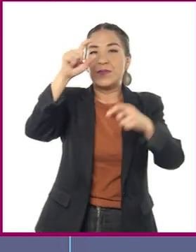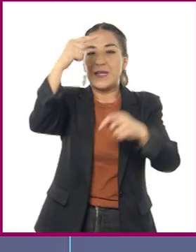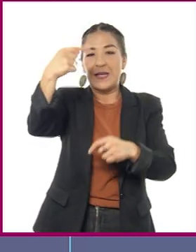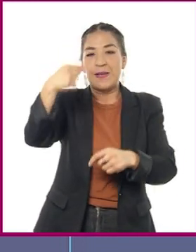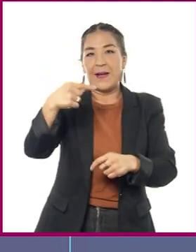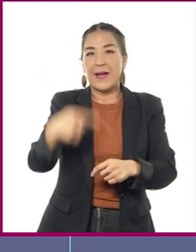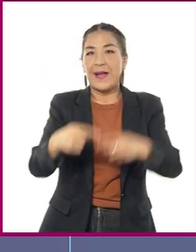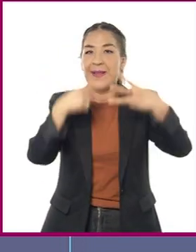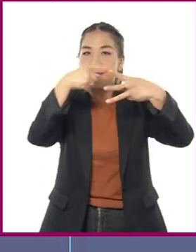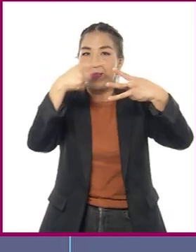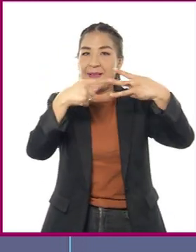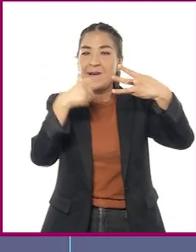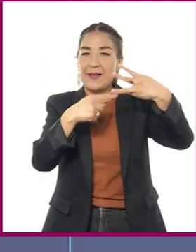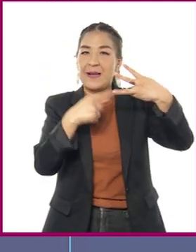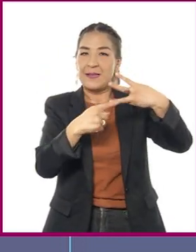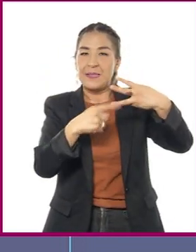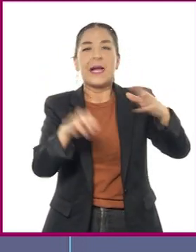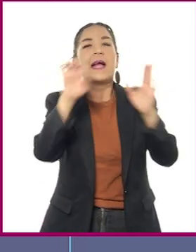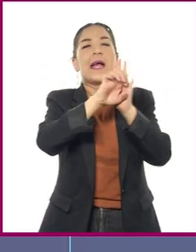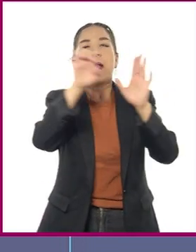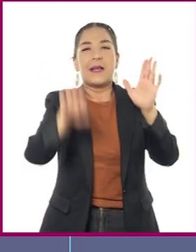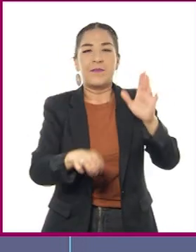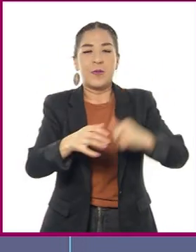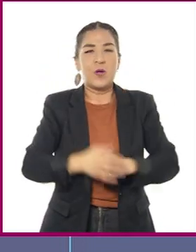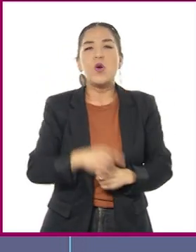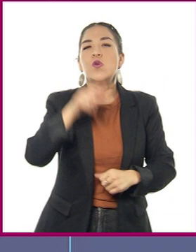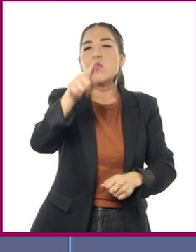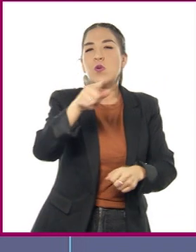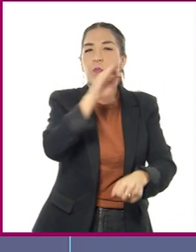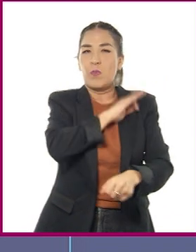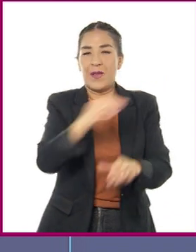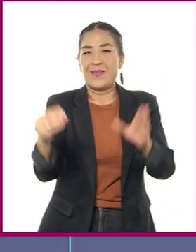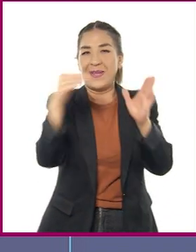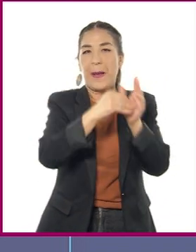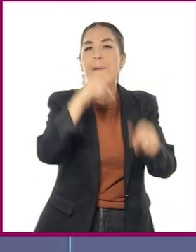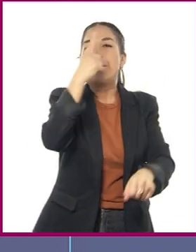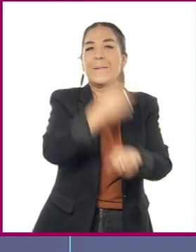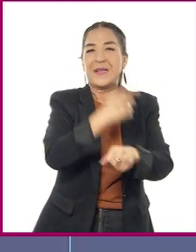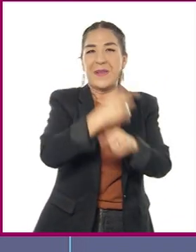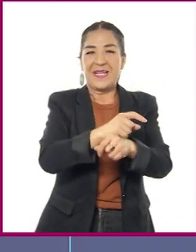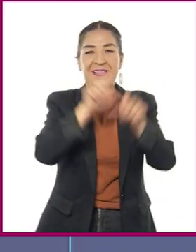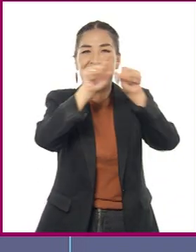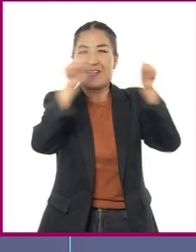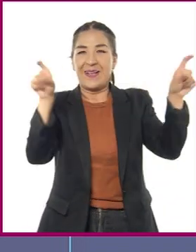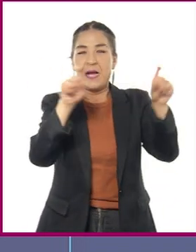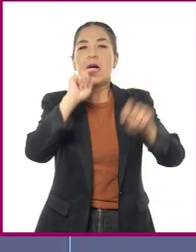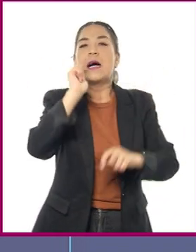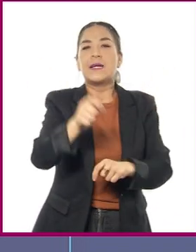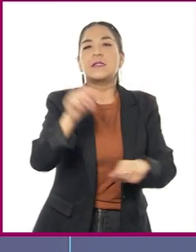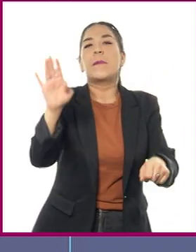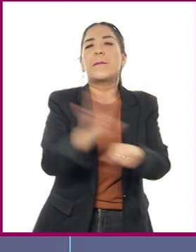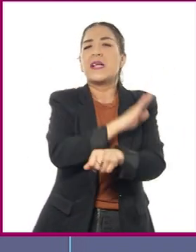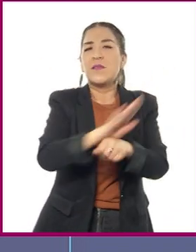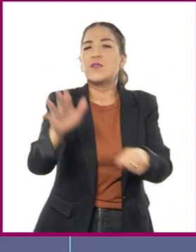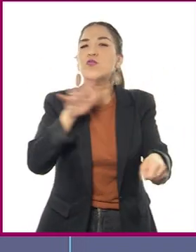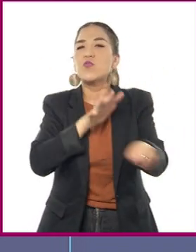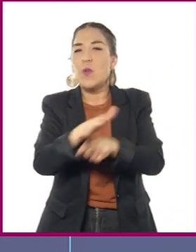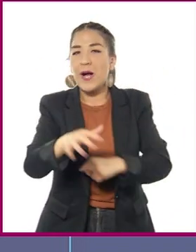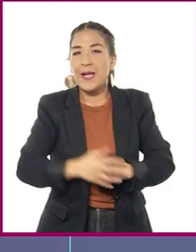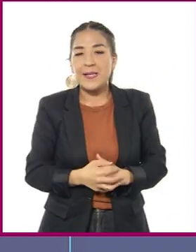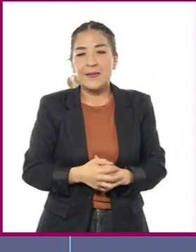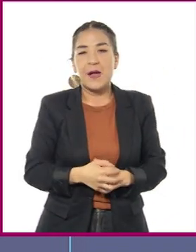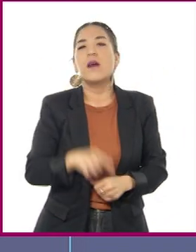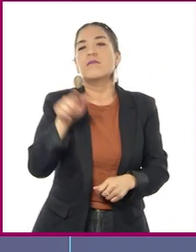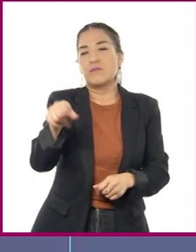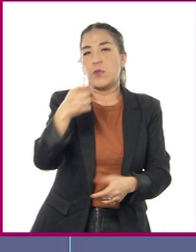sectores. Por ejemplo, pueden colocar en el sector primario como uno de los beneficios la obtención